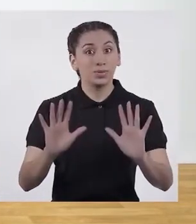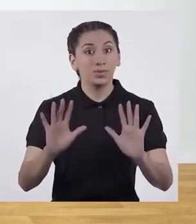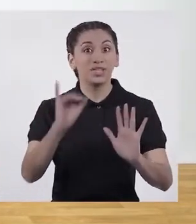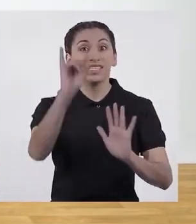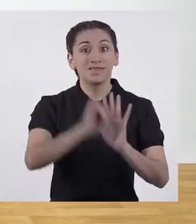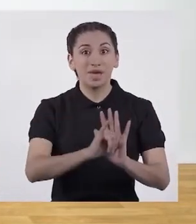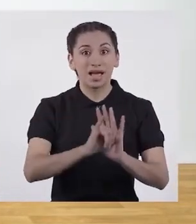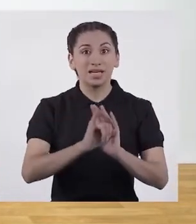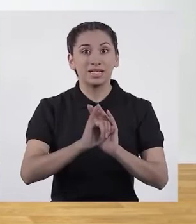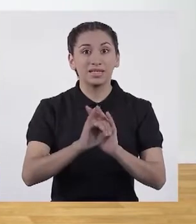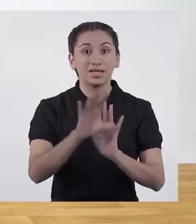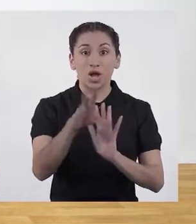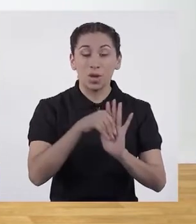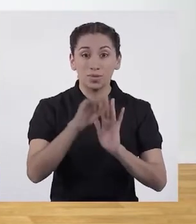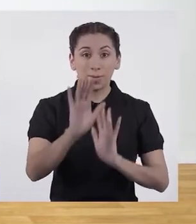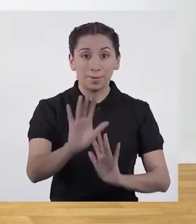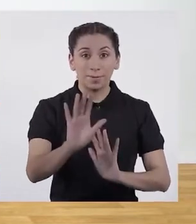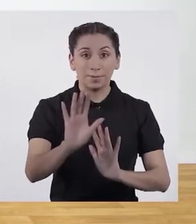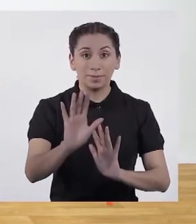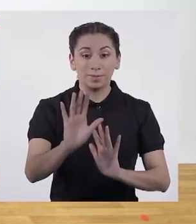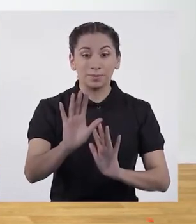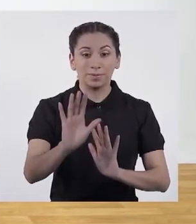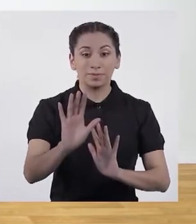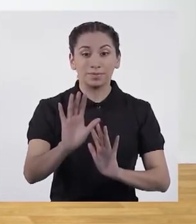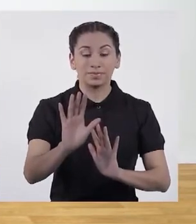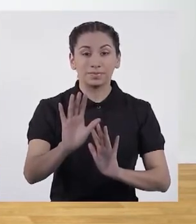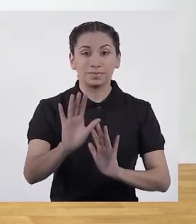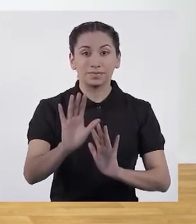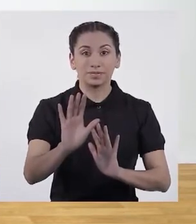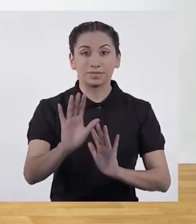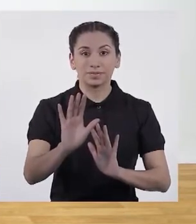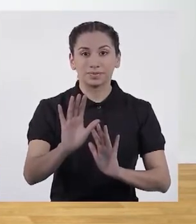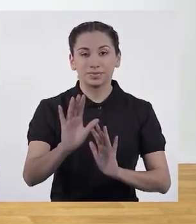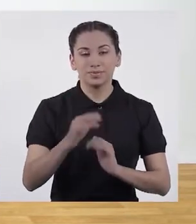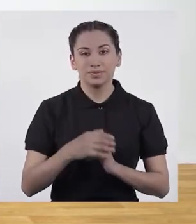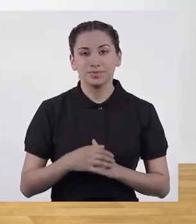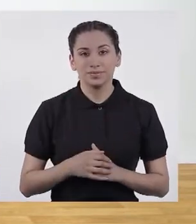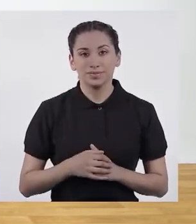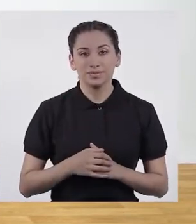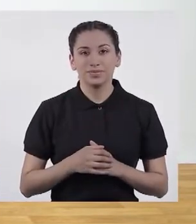¡Uy! La imagen. Vamos, continuamos. Seguimos con la imagen aquí.